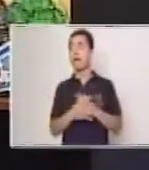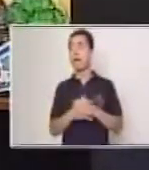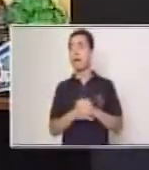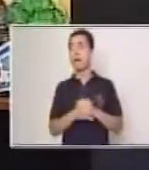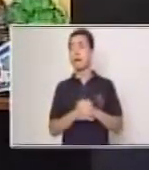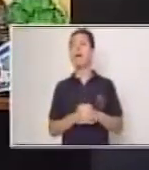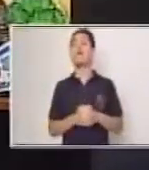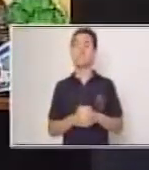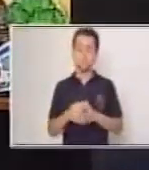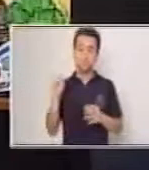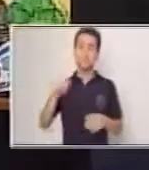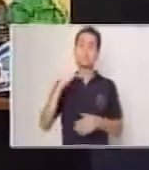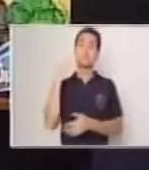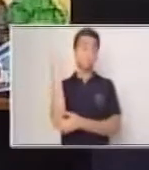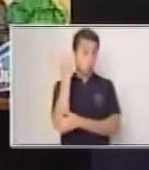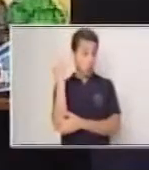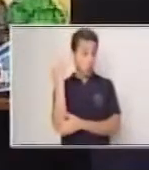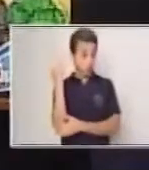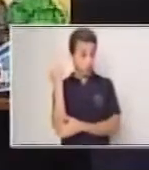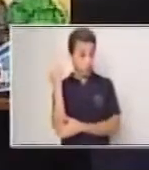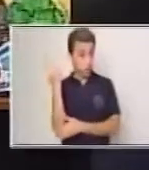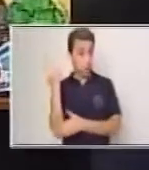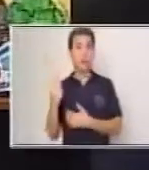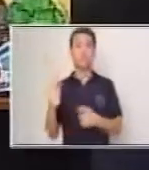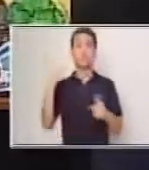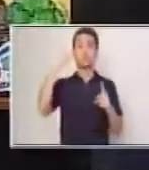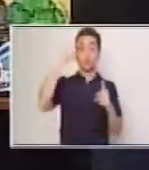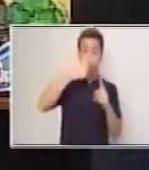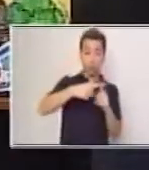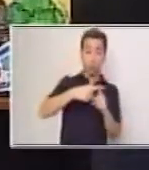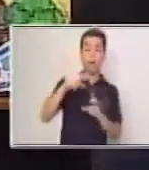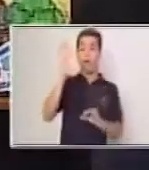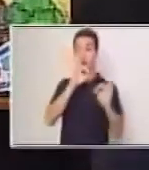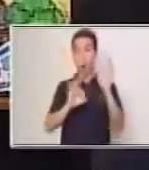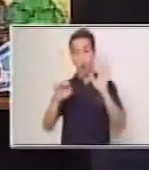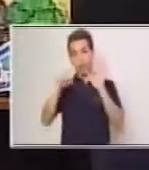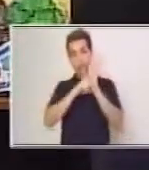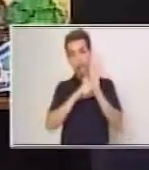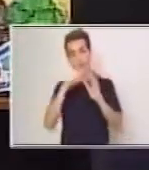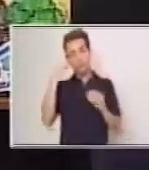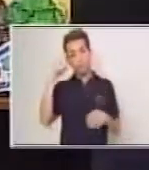Es algo muy importante, suma o diferencia de cubos